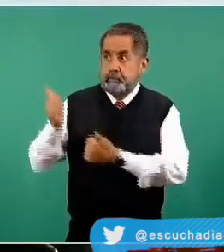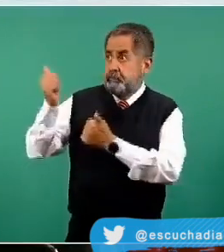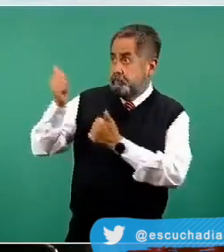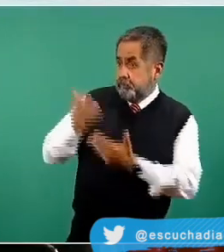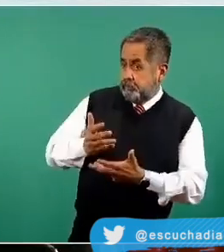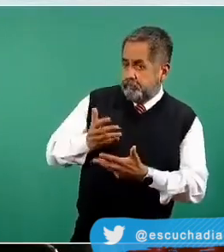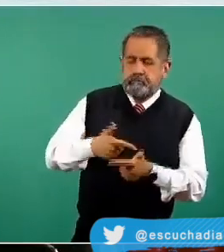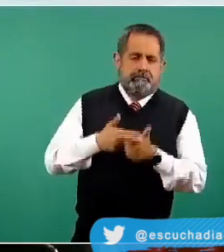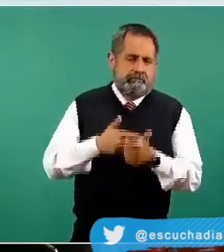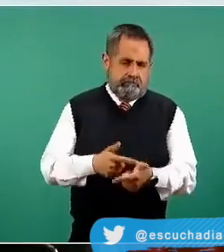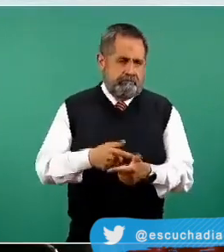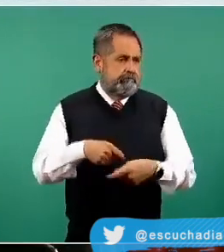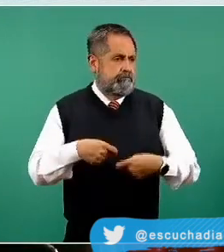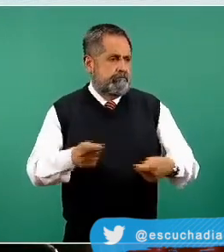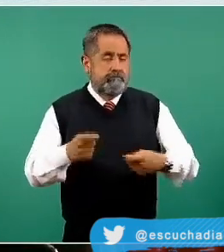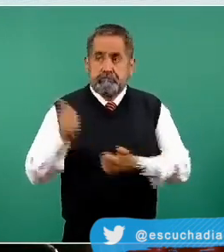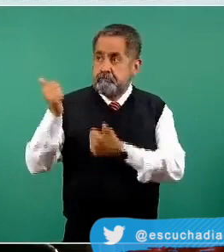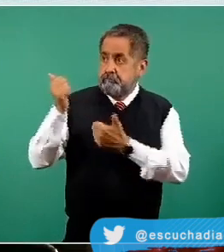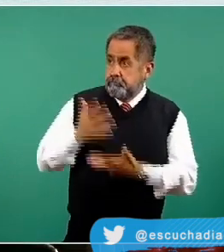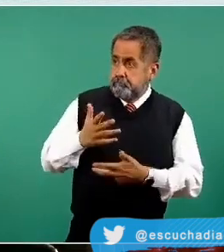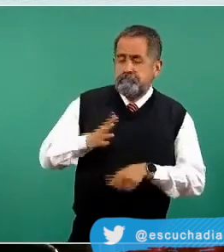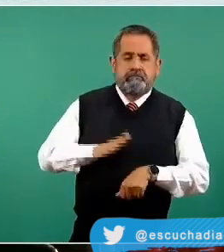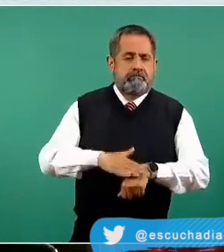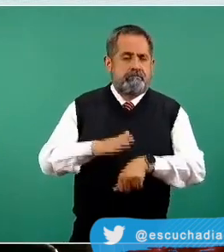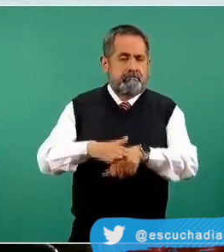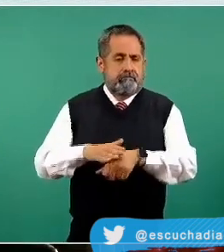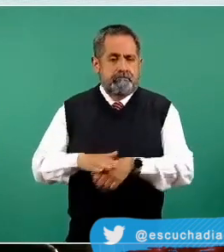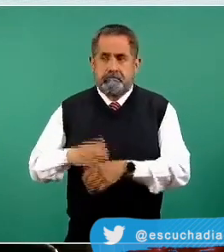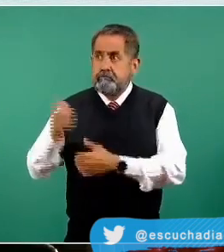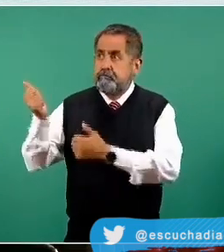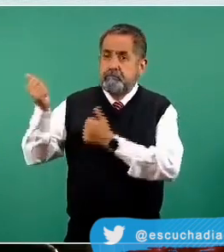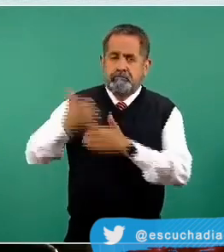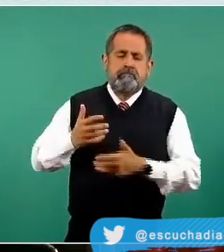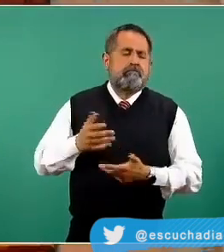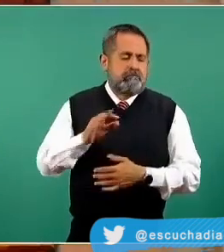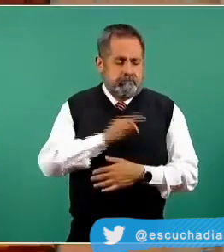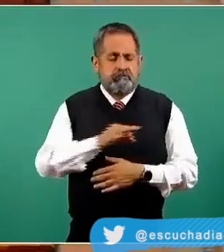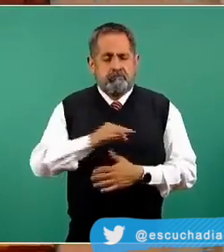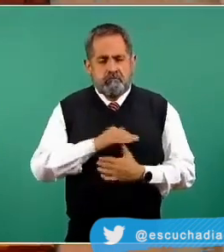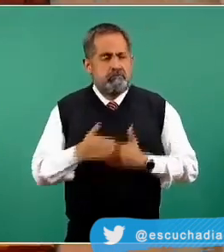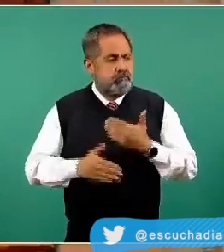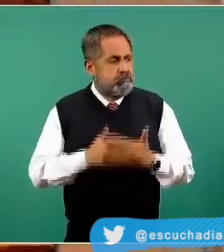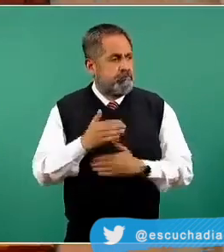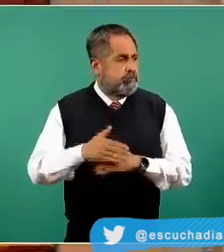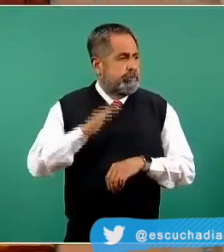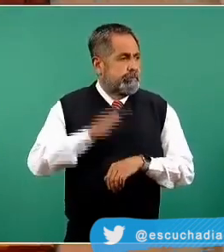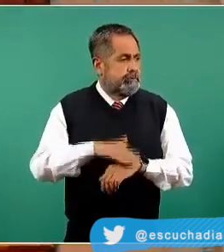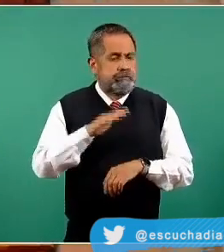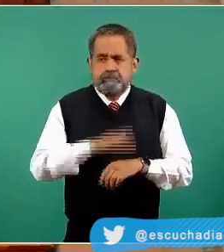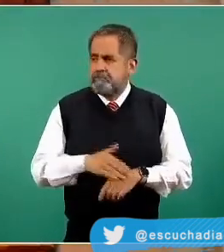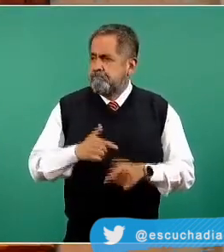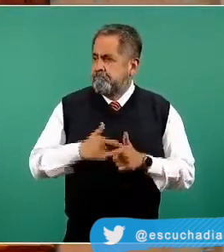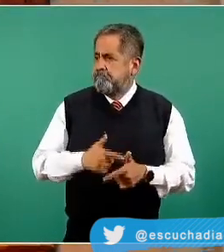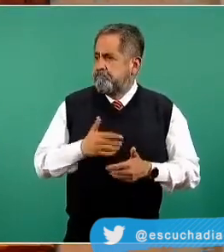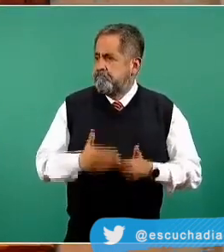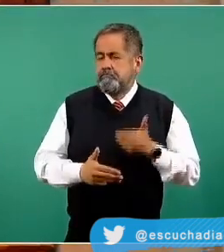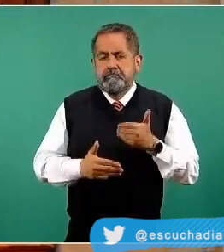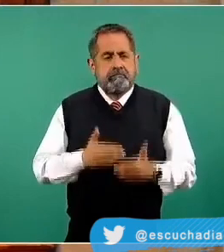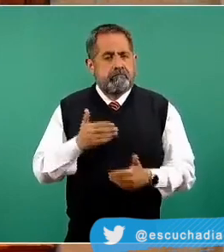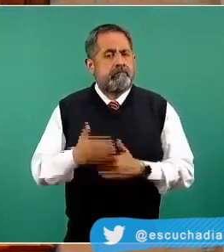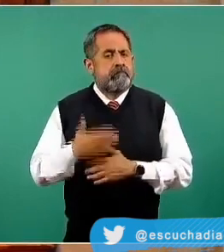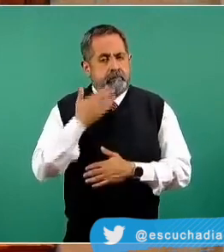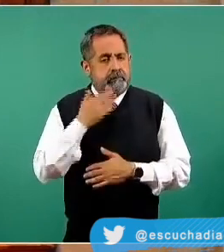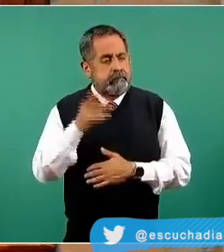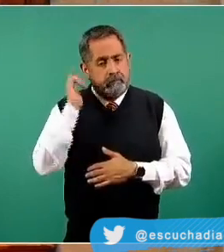llegando, que los embarques sigan cumpliendo lo programado, pues podremos obviamente mantener este ritmo, terminar ya